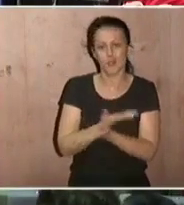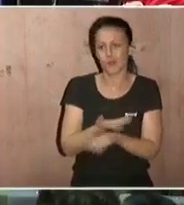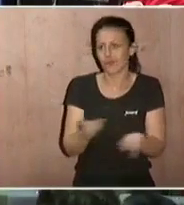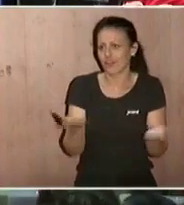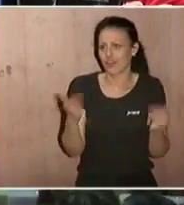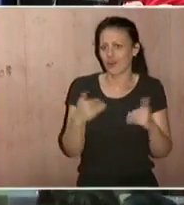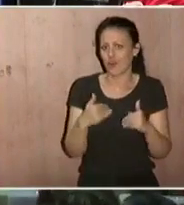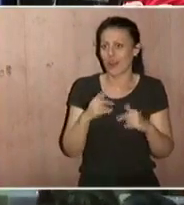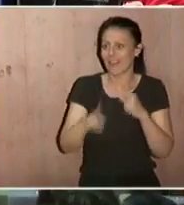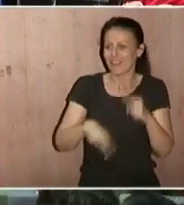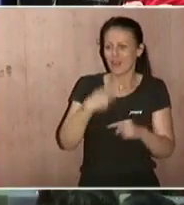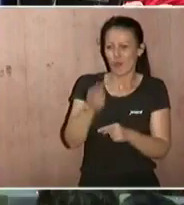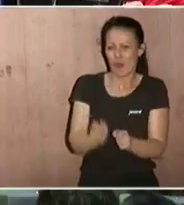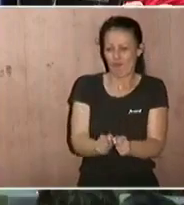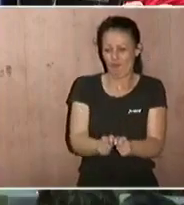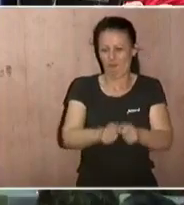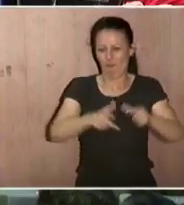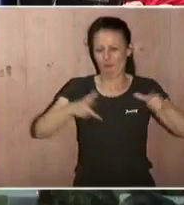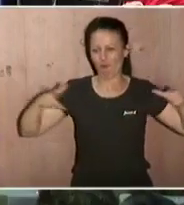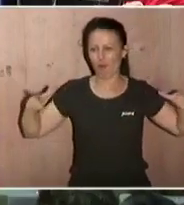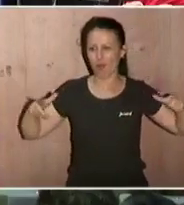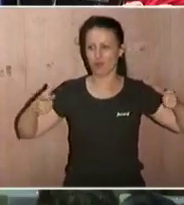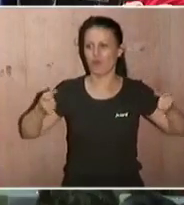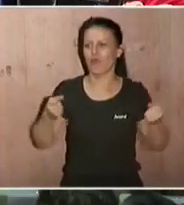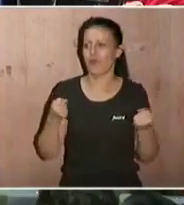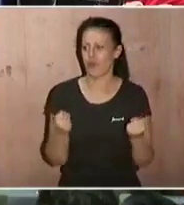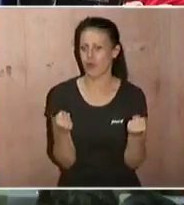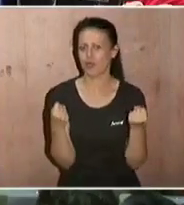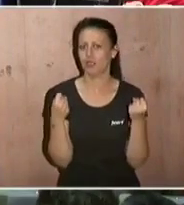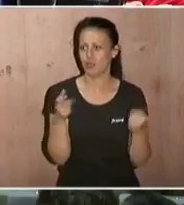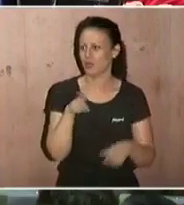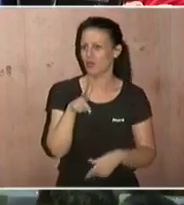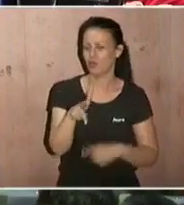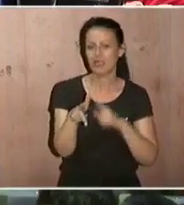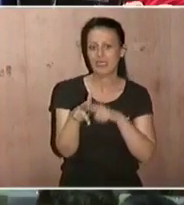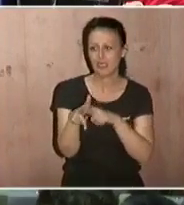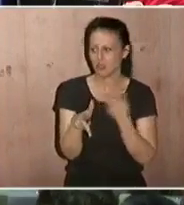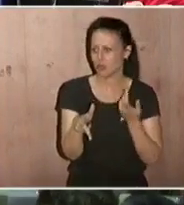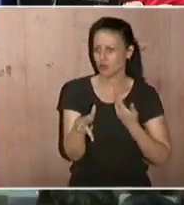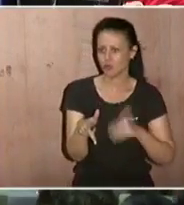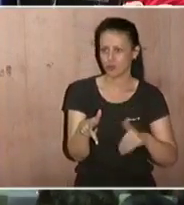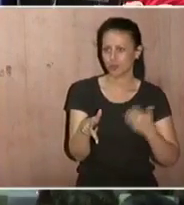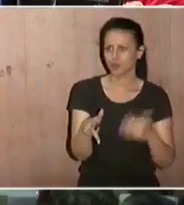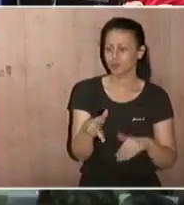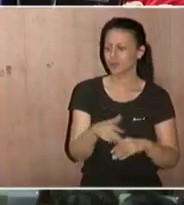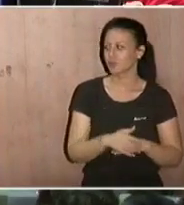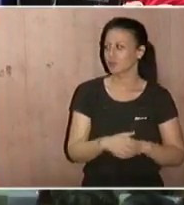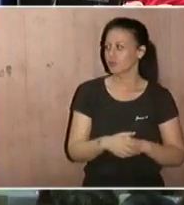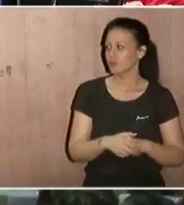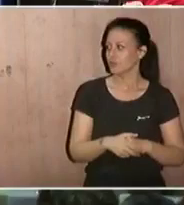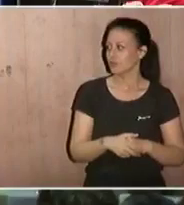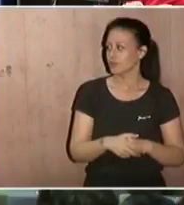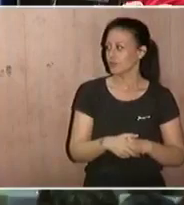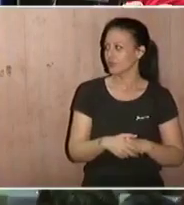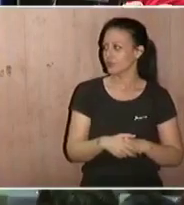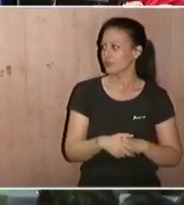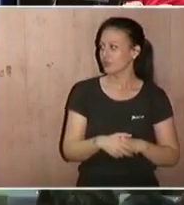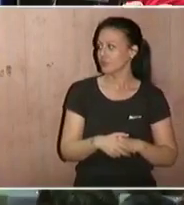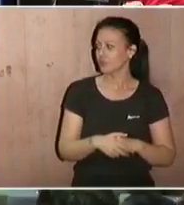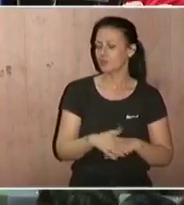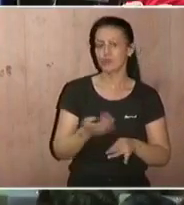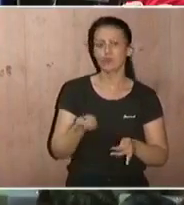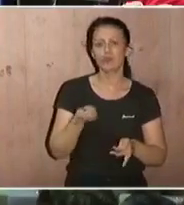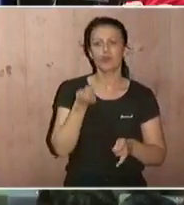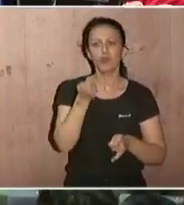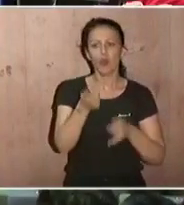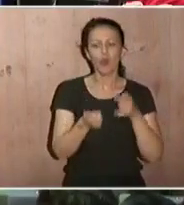Luego vino la masificación, que fue terrible, sobre todo en derecho. Hemos ido saliendo del pozo